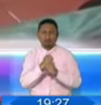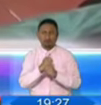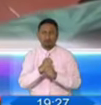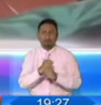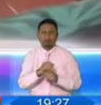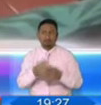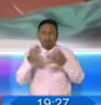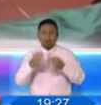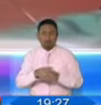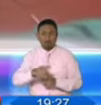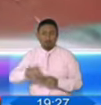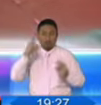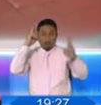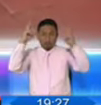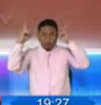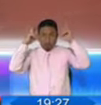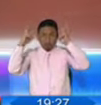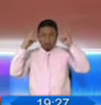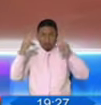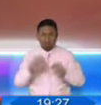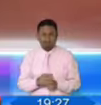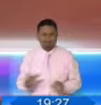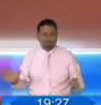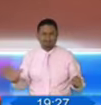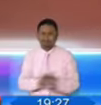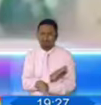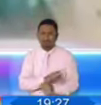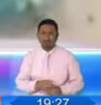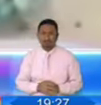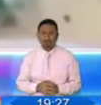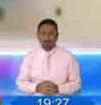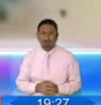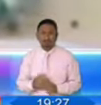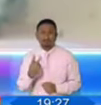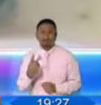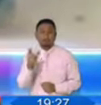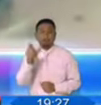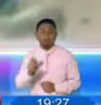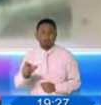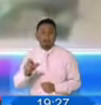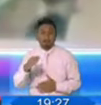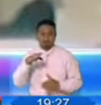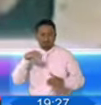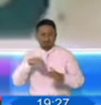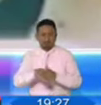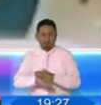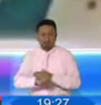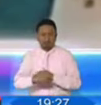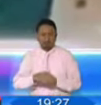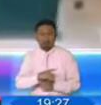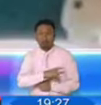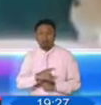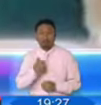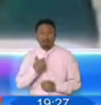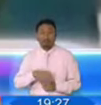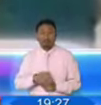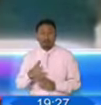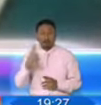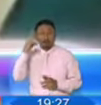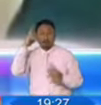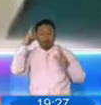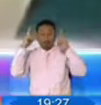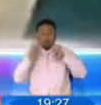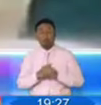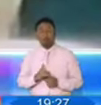esos instantes la peluquería se encontraba con varios clientes. Dos presuntos antisociales llegaron fingiendo que pretendían un corte